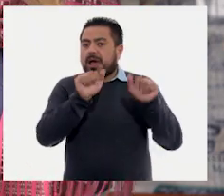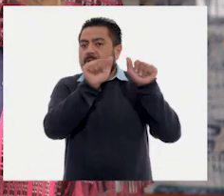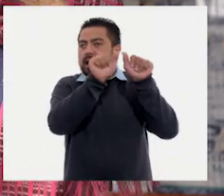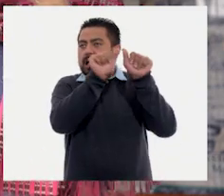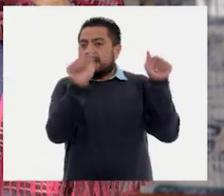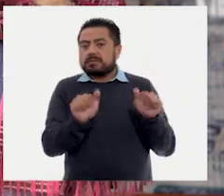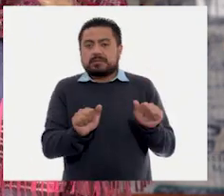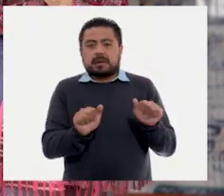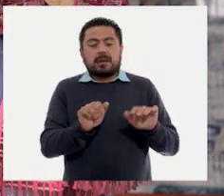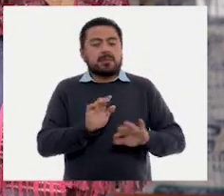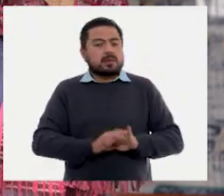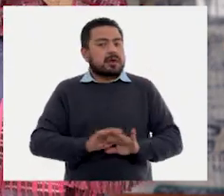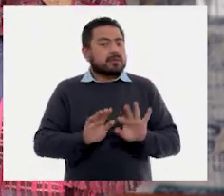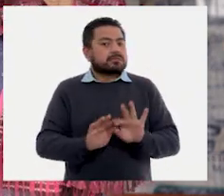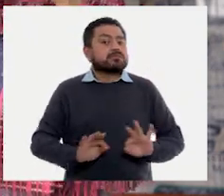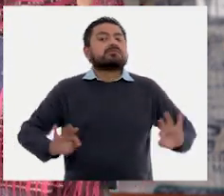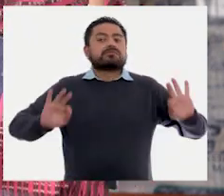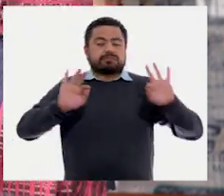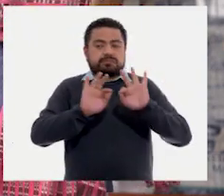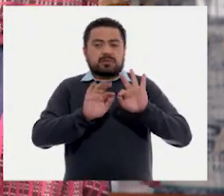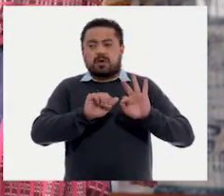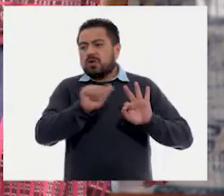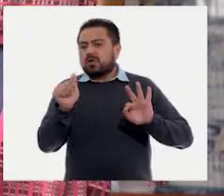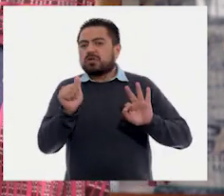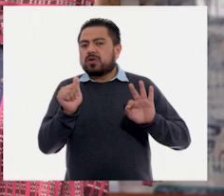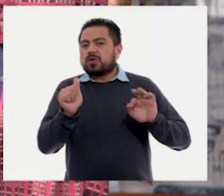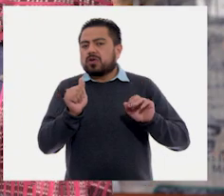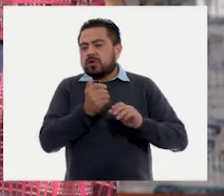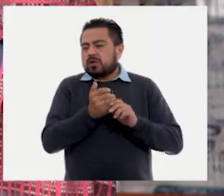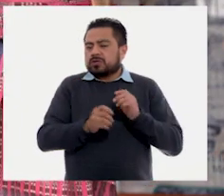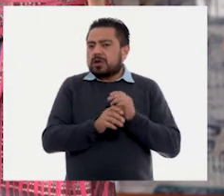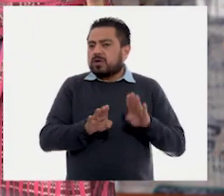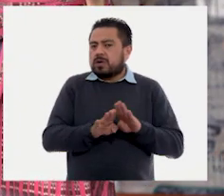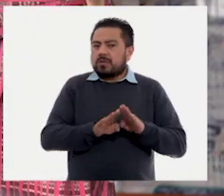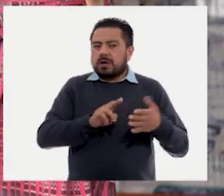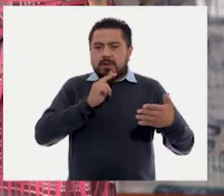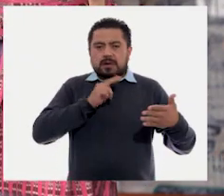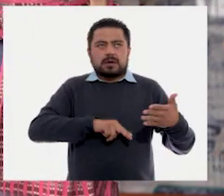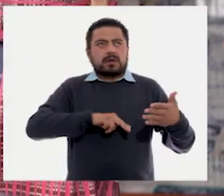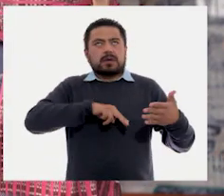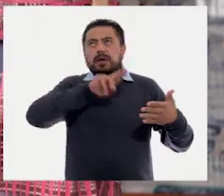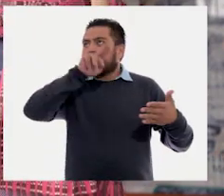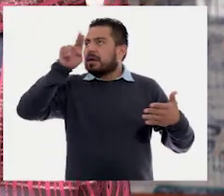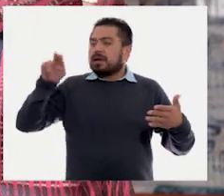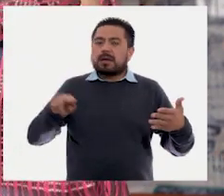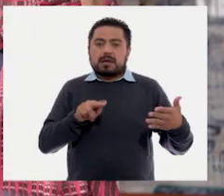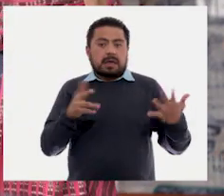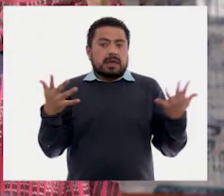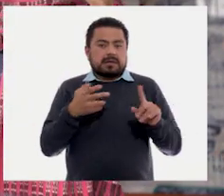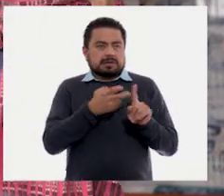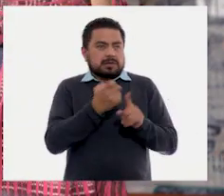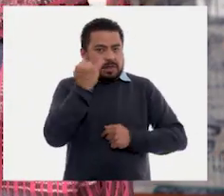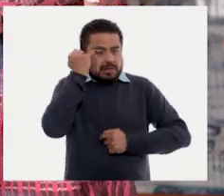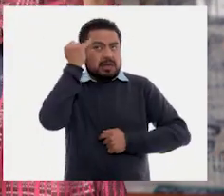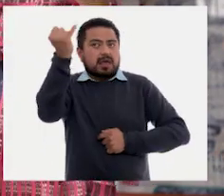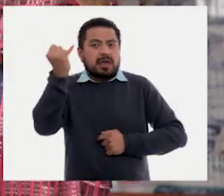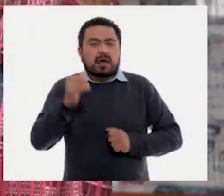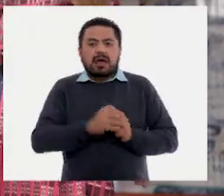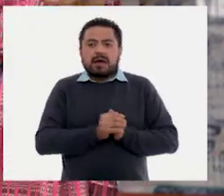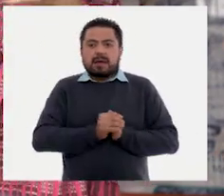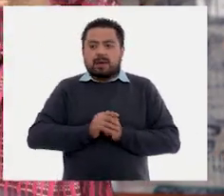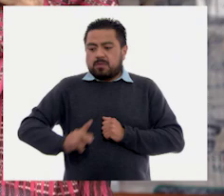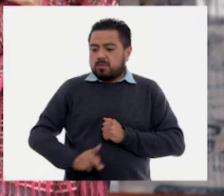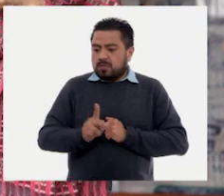muy importante, entre otras en el muralismo, que era la manera de llevar estas ideas al